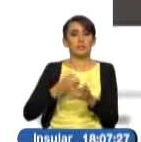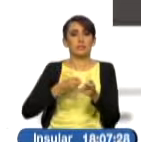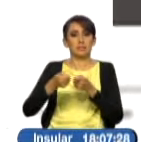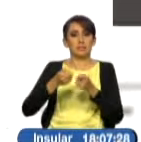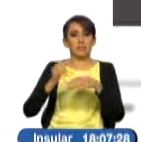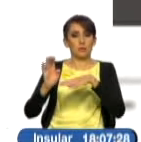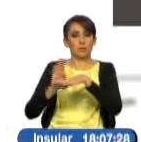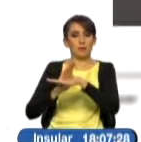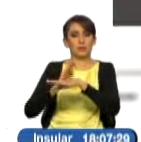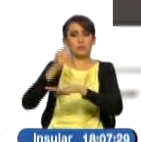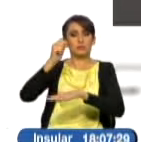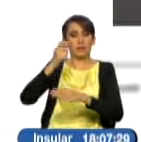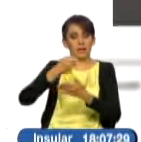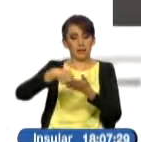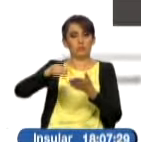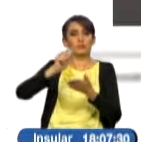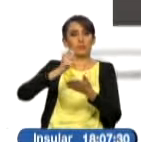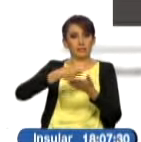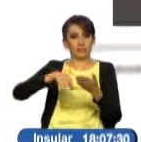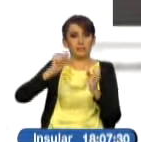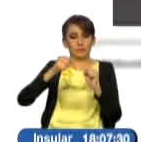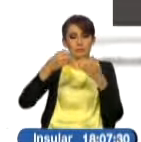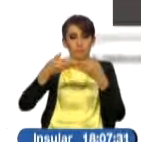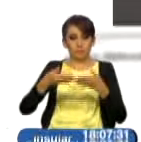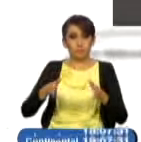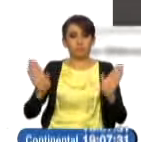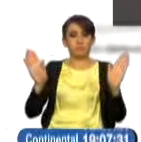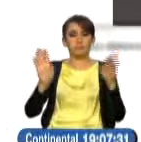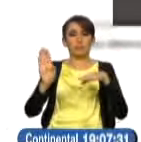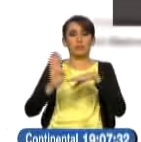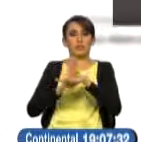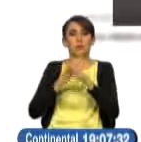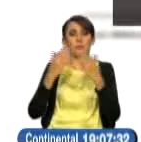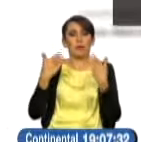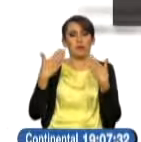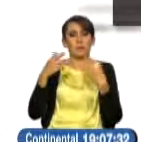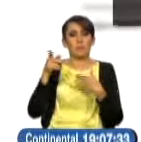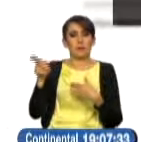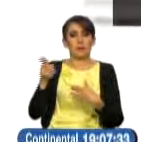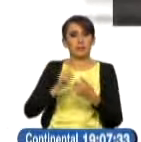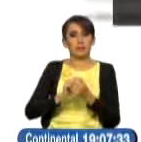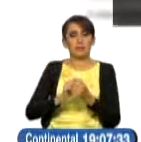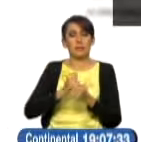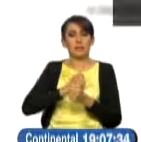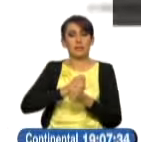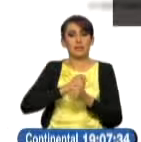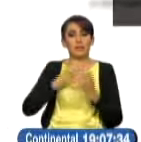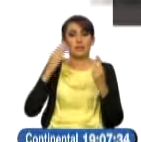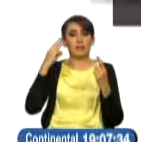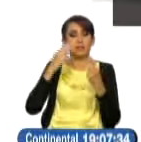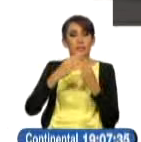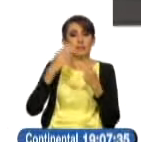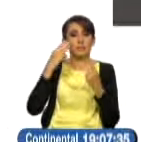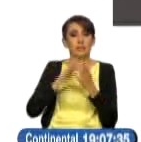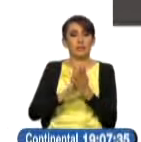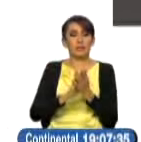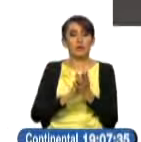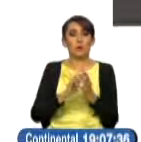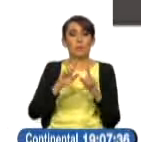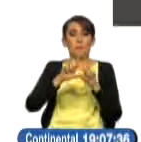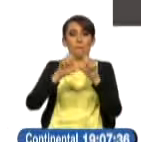Panamá autorizó al Banco Banisi a abrir una oficina de representación en Guayaquil y su dominio de internet, banisi.com,